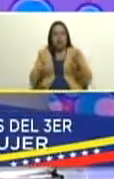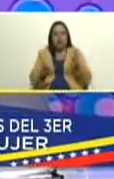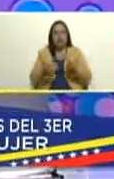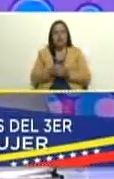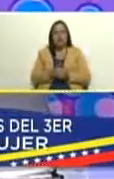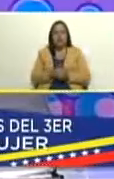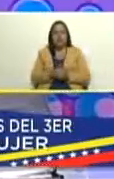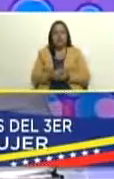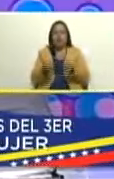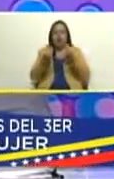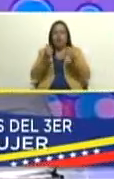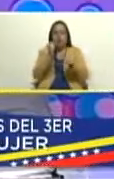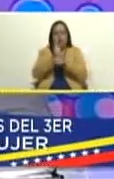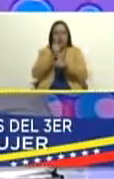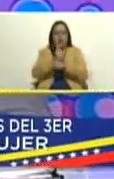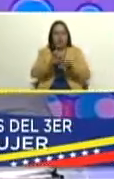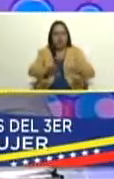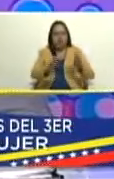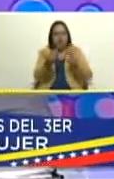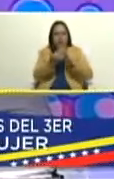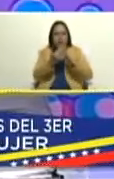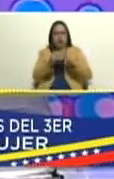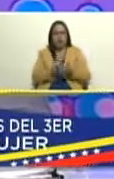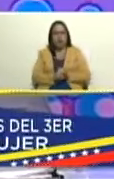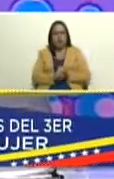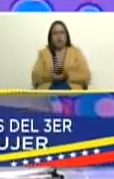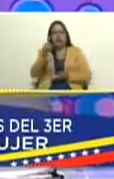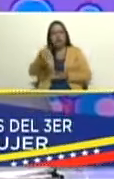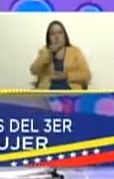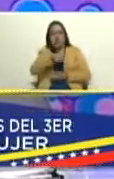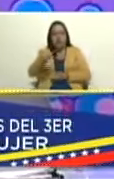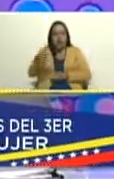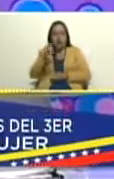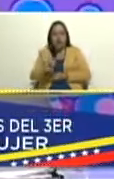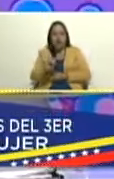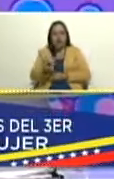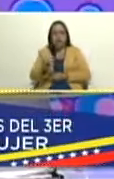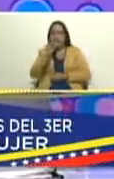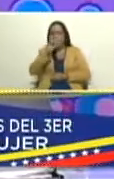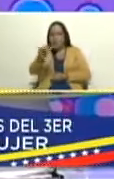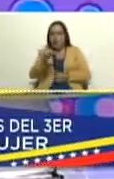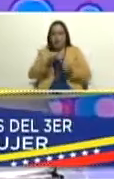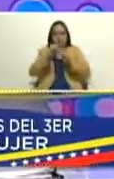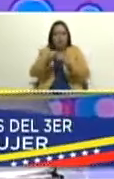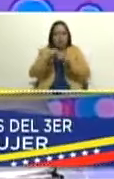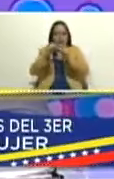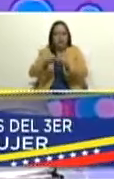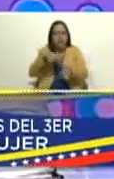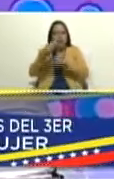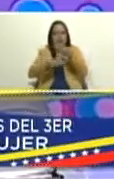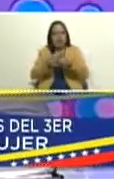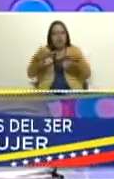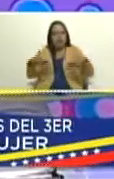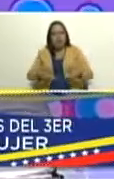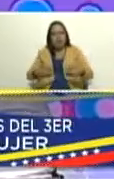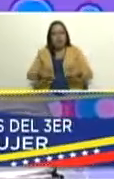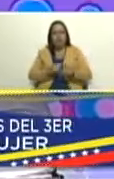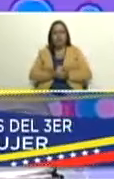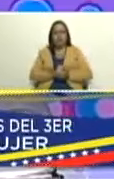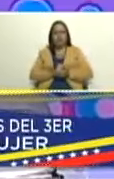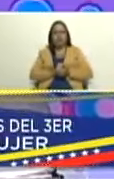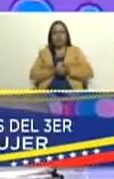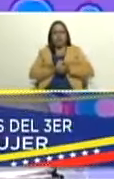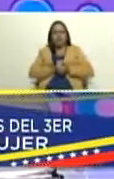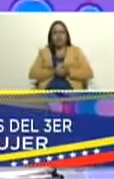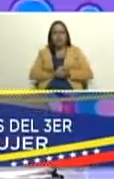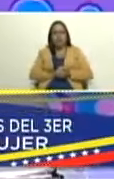población. Y además la gente estuvo permanentemente informada. Hicimos un gran esfuerzo por mantener